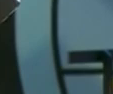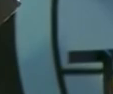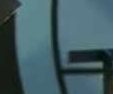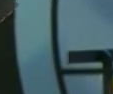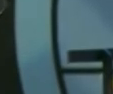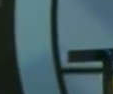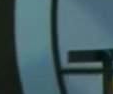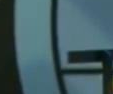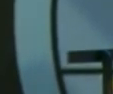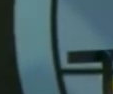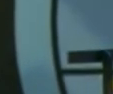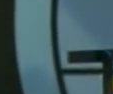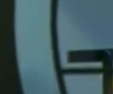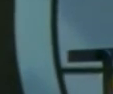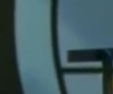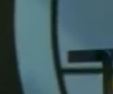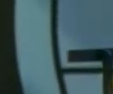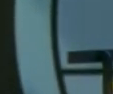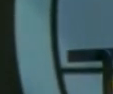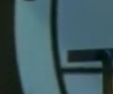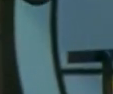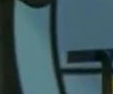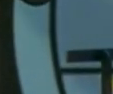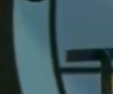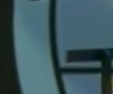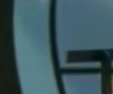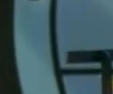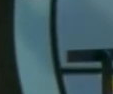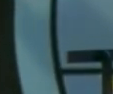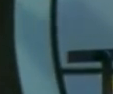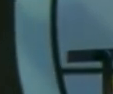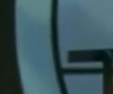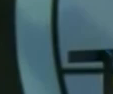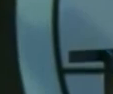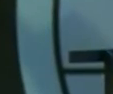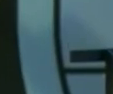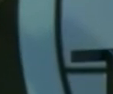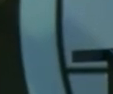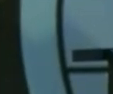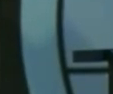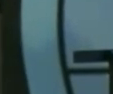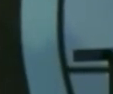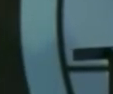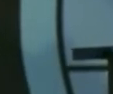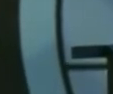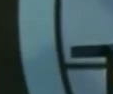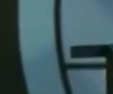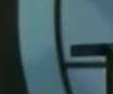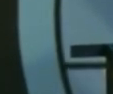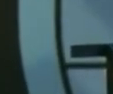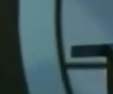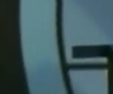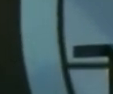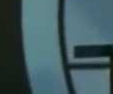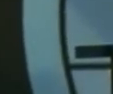fallo del jurado y, por tanto, los premios en el apartado de presentación y de interpretación en esta edición 2016, que yo no sé